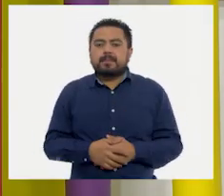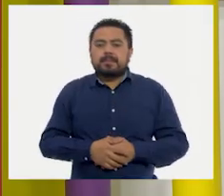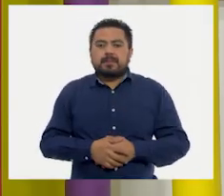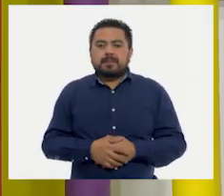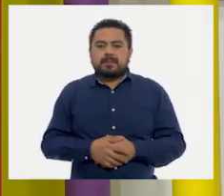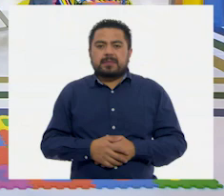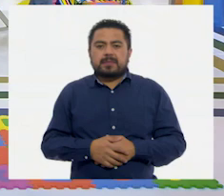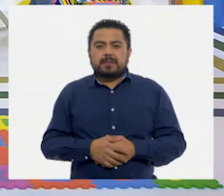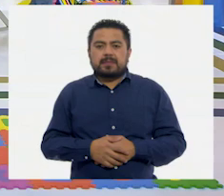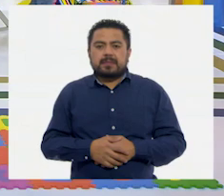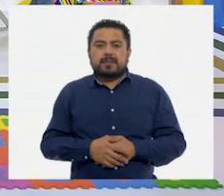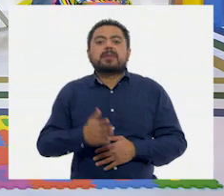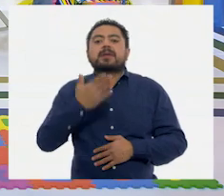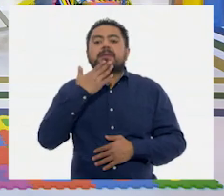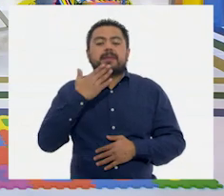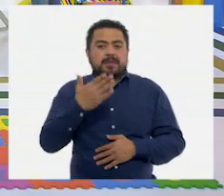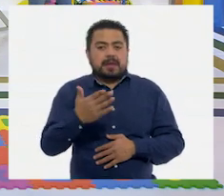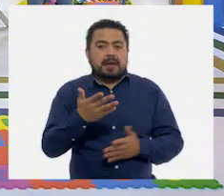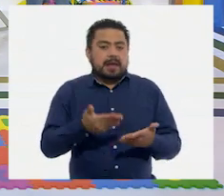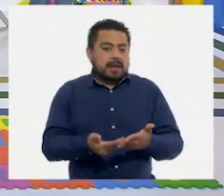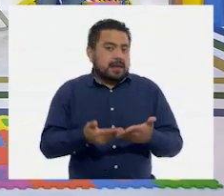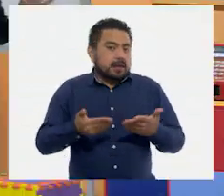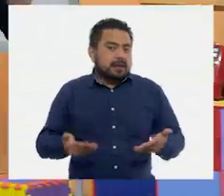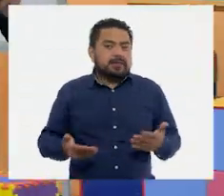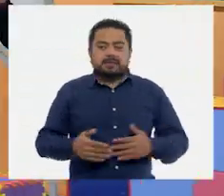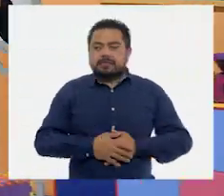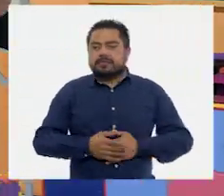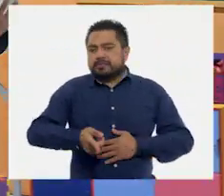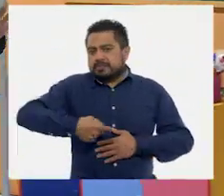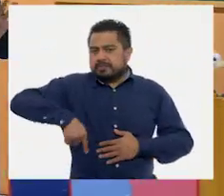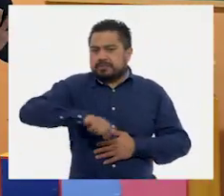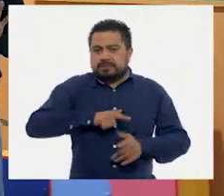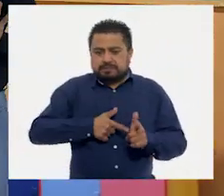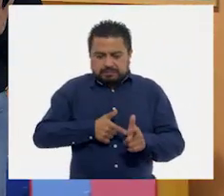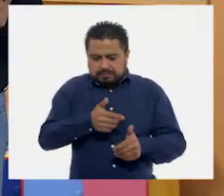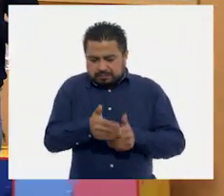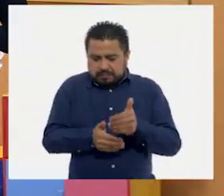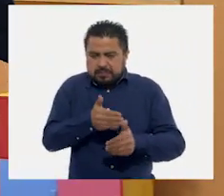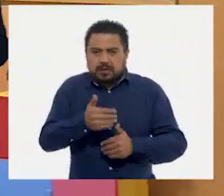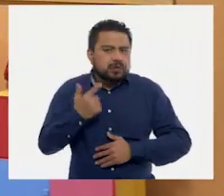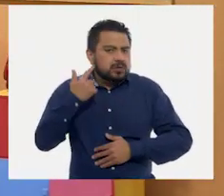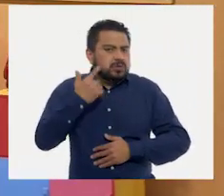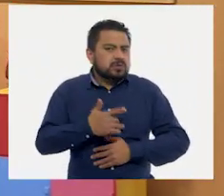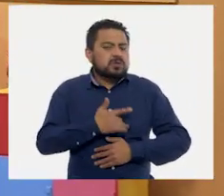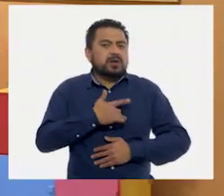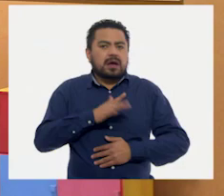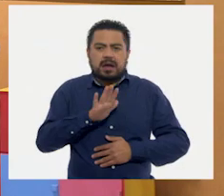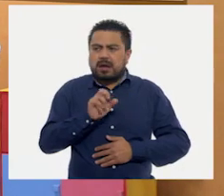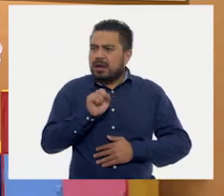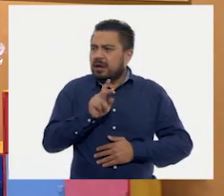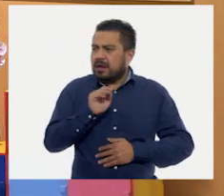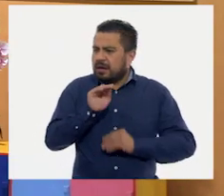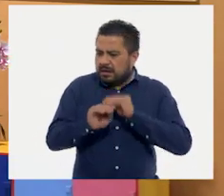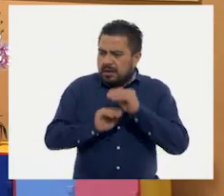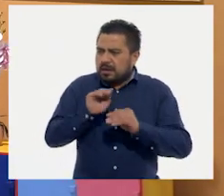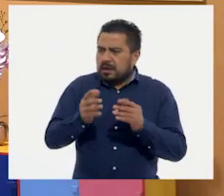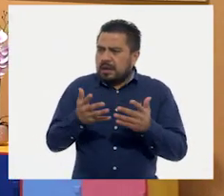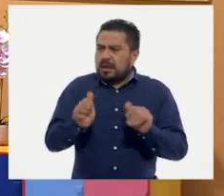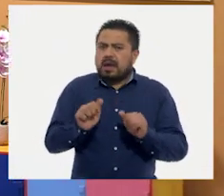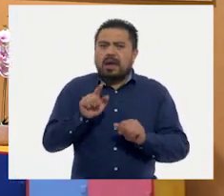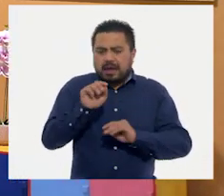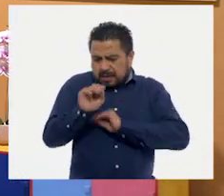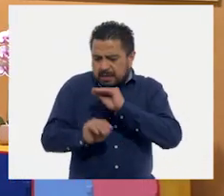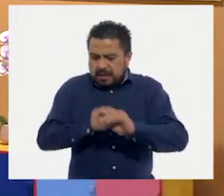Muy bien, entonces, vamos a hacer una secuencia de sonidos. ¿sale? Ya los acomodamos, ya que